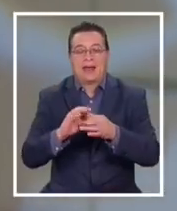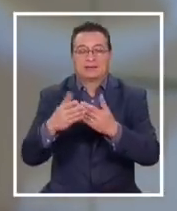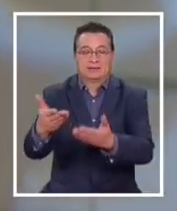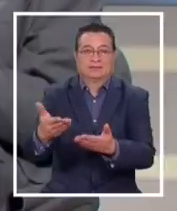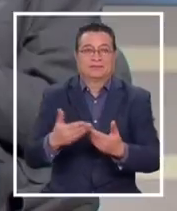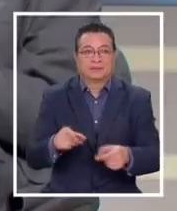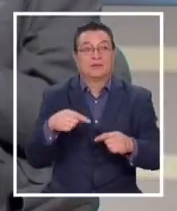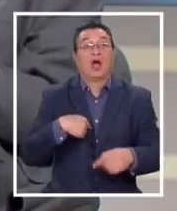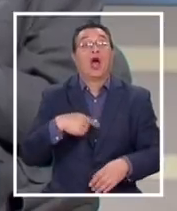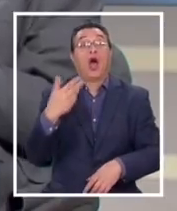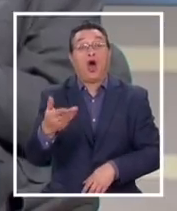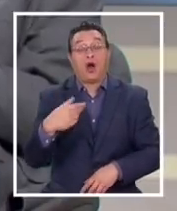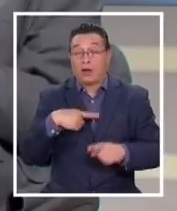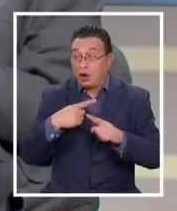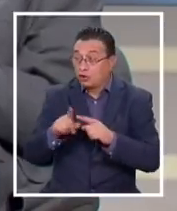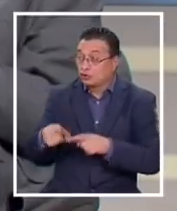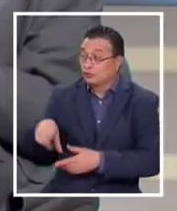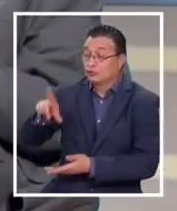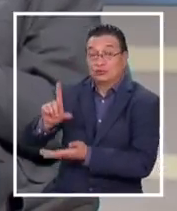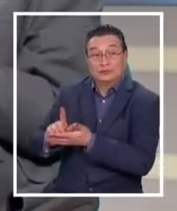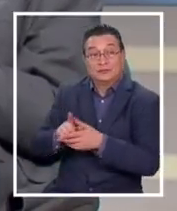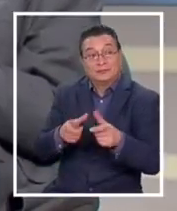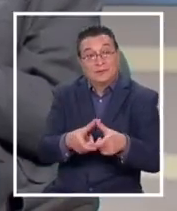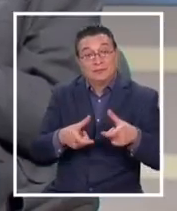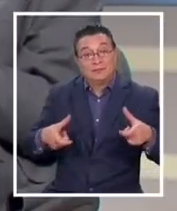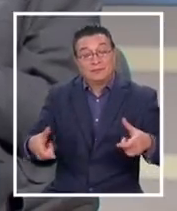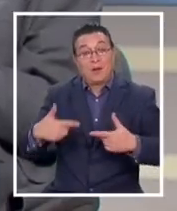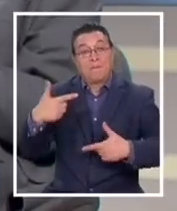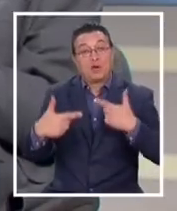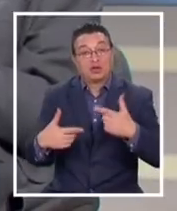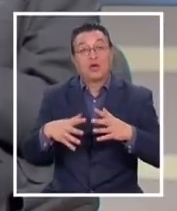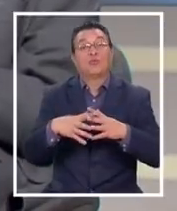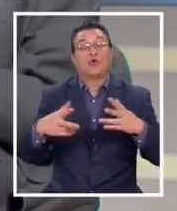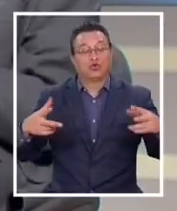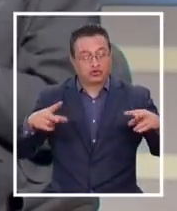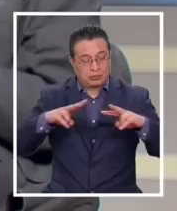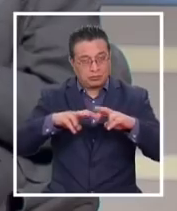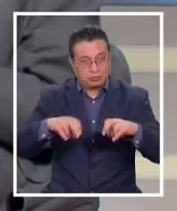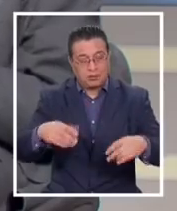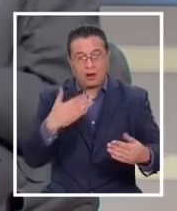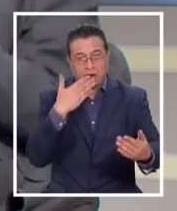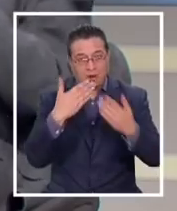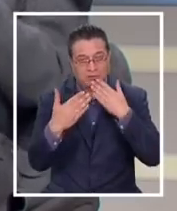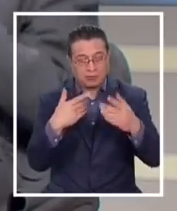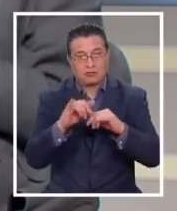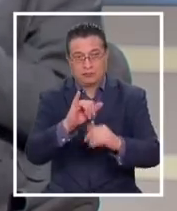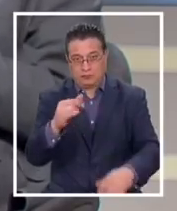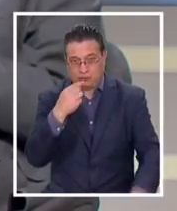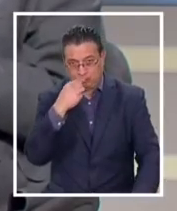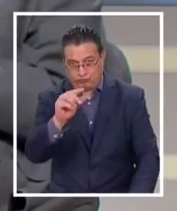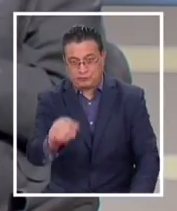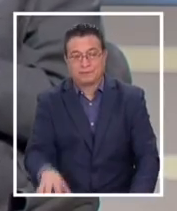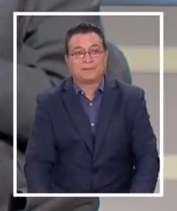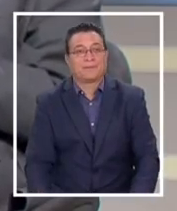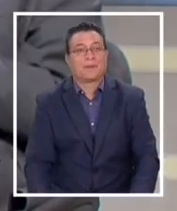subsecretaria. Nosotros vamos a nuestro panel político. Hay mucho que analizar durante mucho que conversar. Ya vamos, mire.